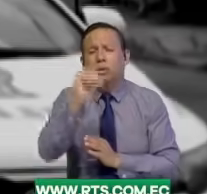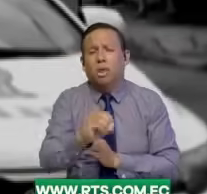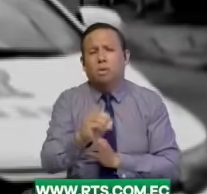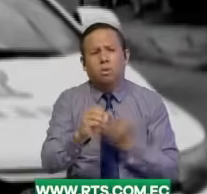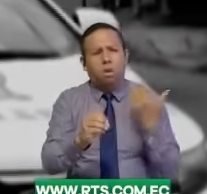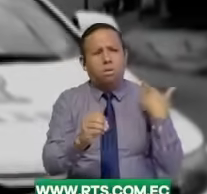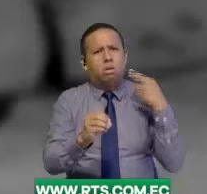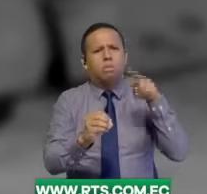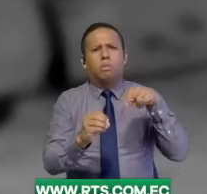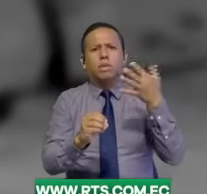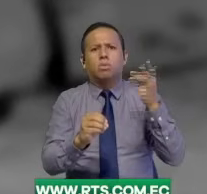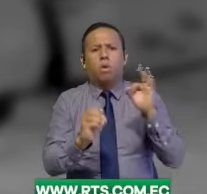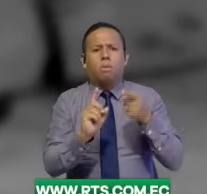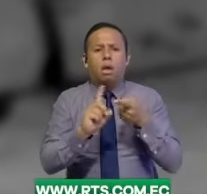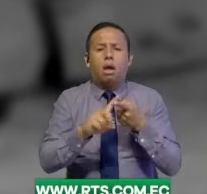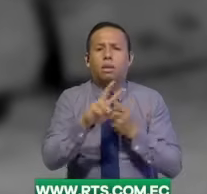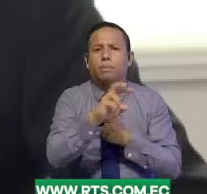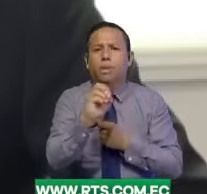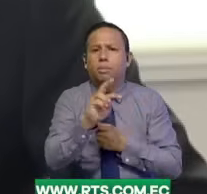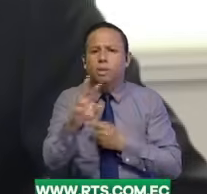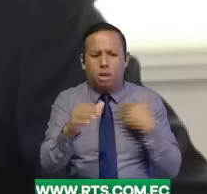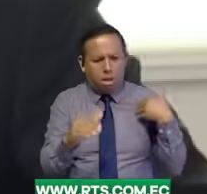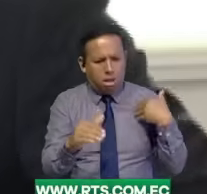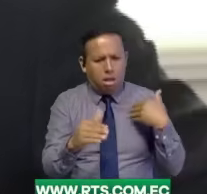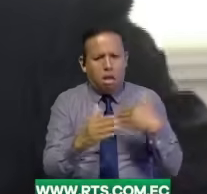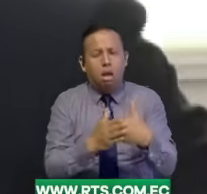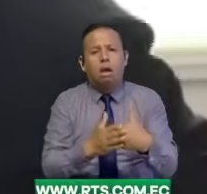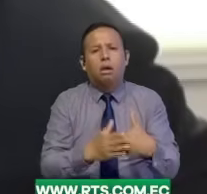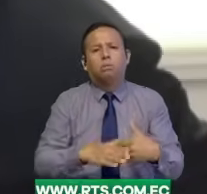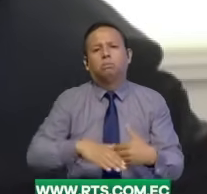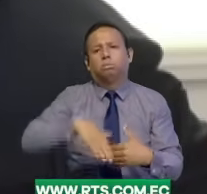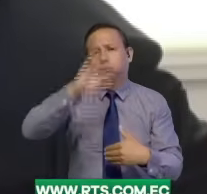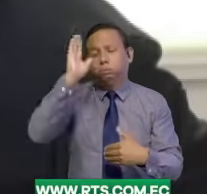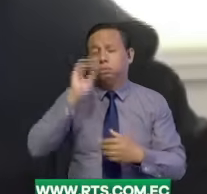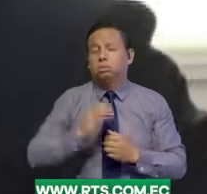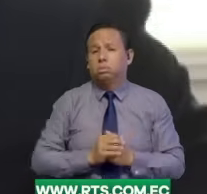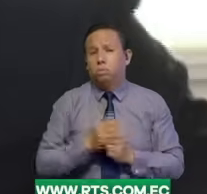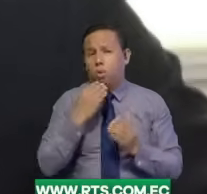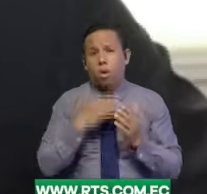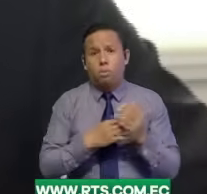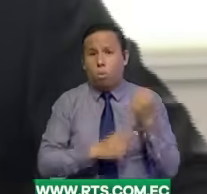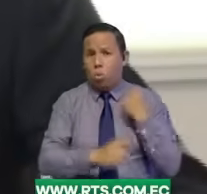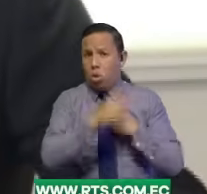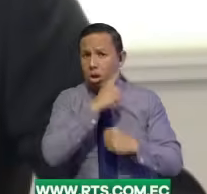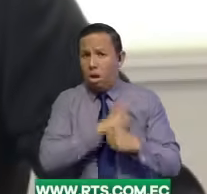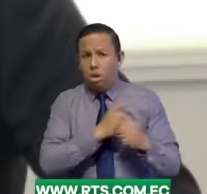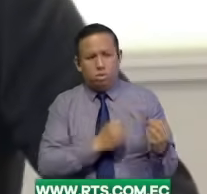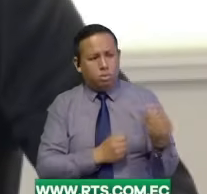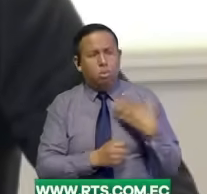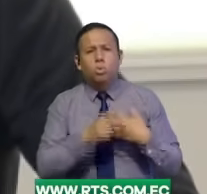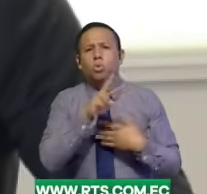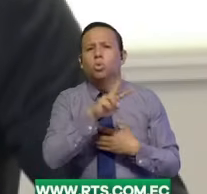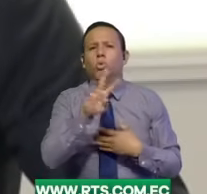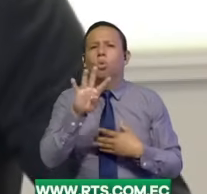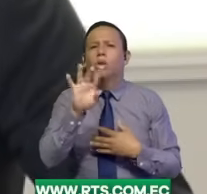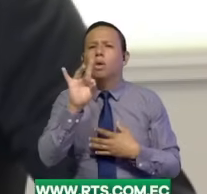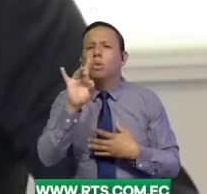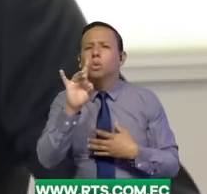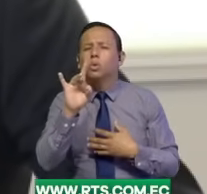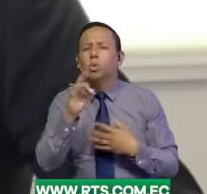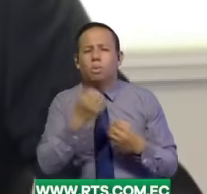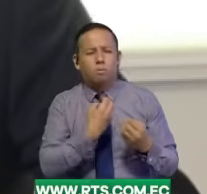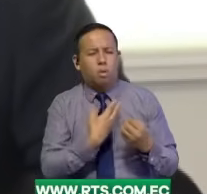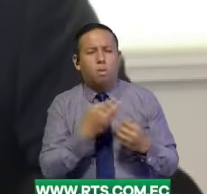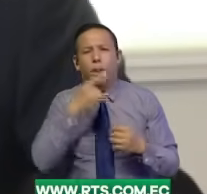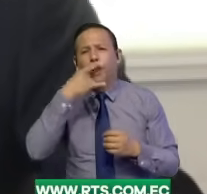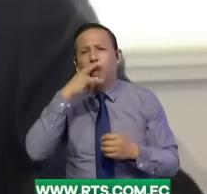el 2019 al 2023. Solamente en el año pasado se reportaron 248 homicidios en contra de niños